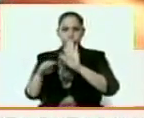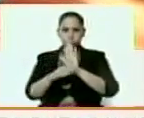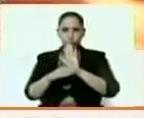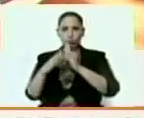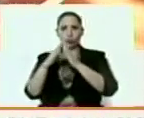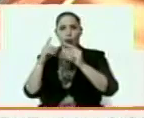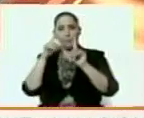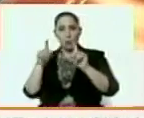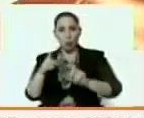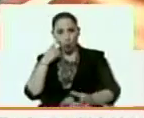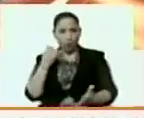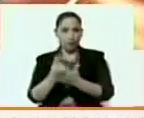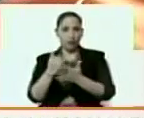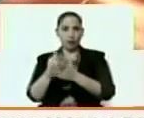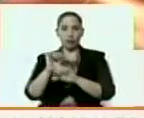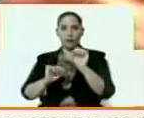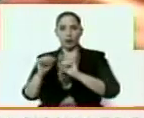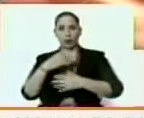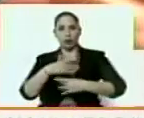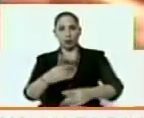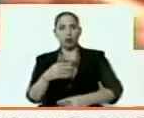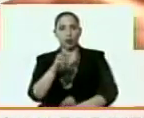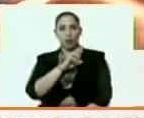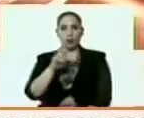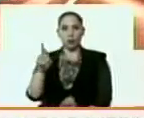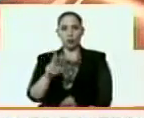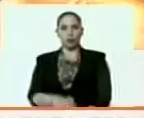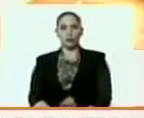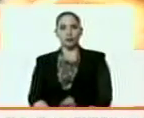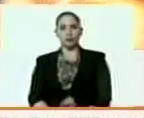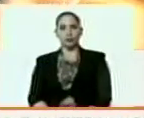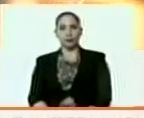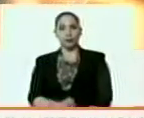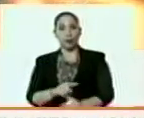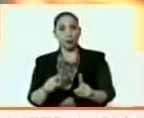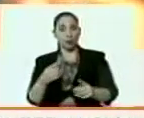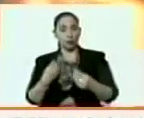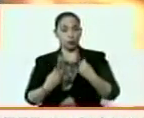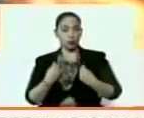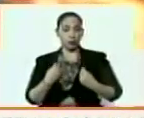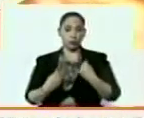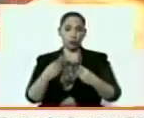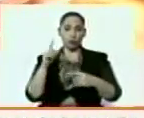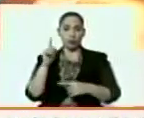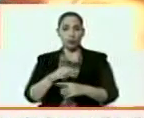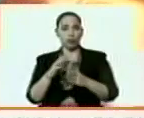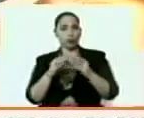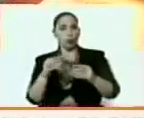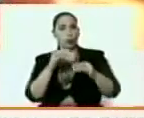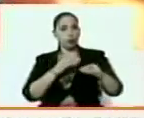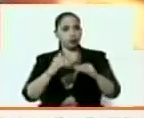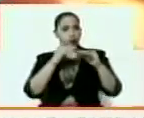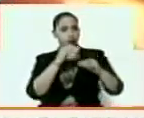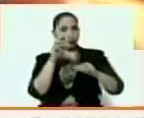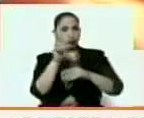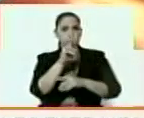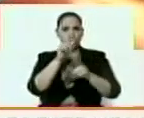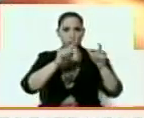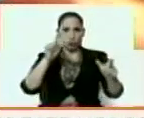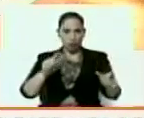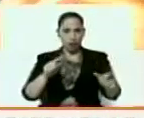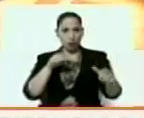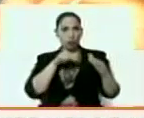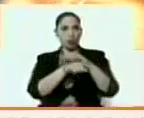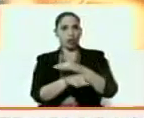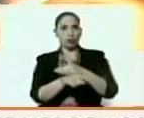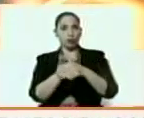las pruebas para defender los intereses de la República. Claro, pero mi preocupación, y creo que es la preocupación de todos los venezolanos, es si dentro de